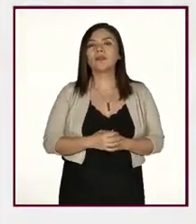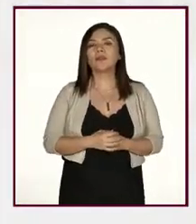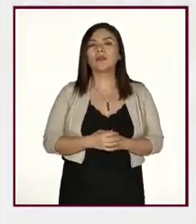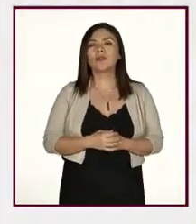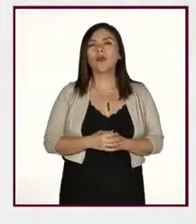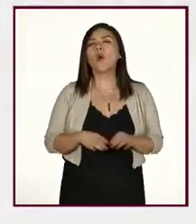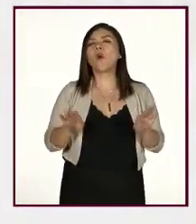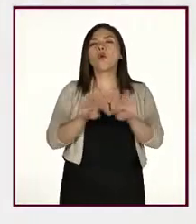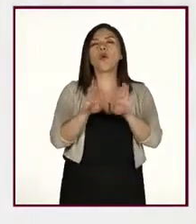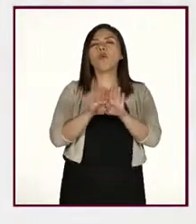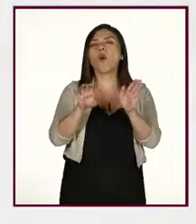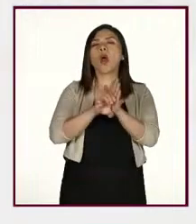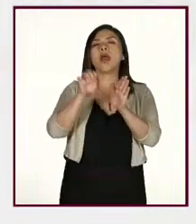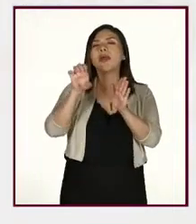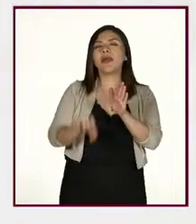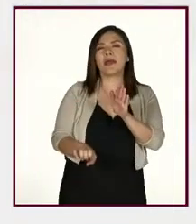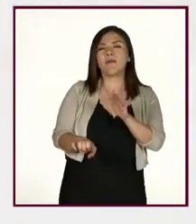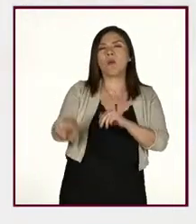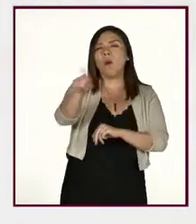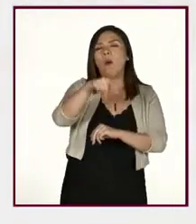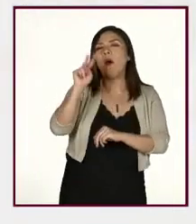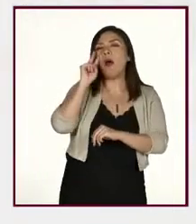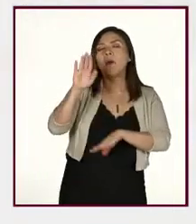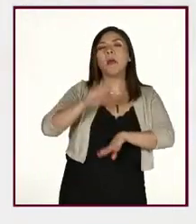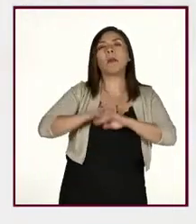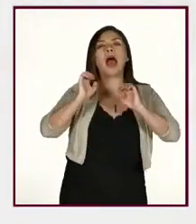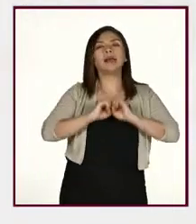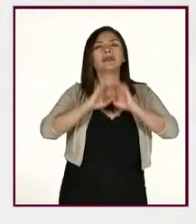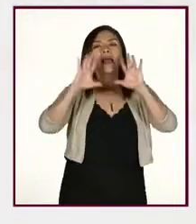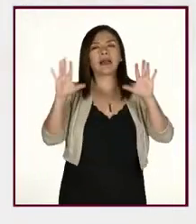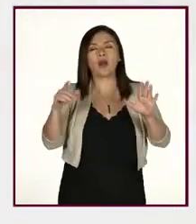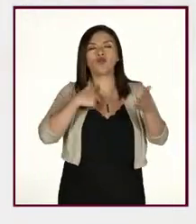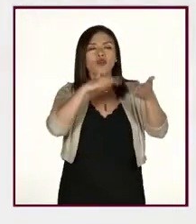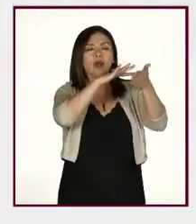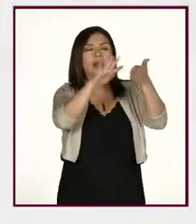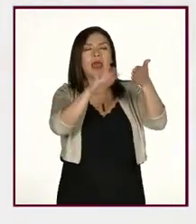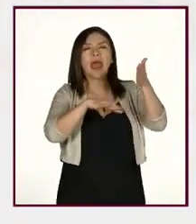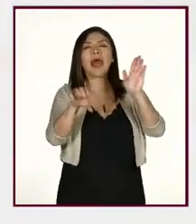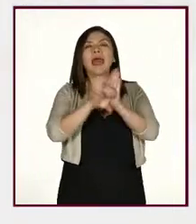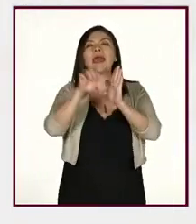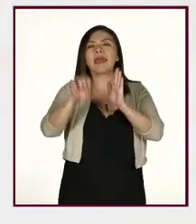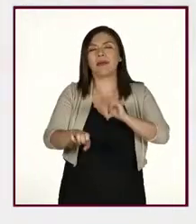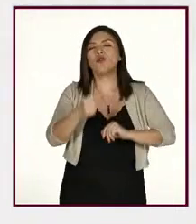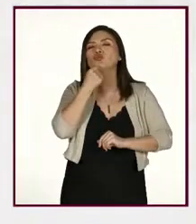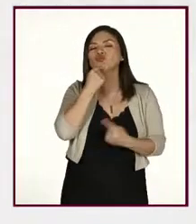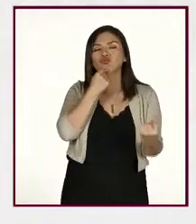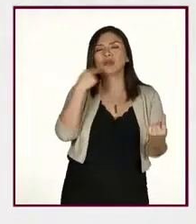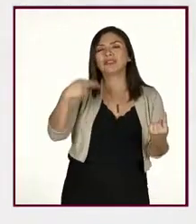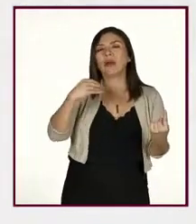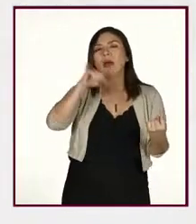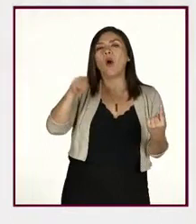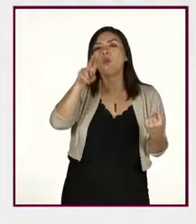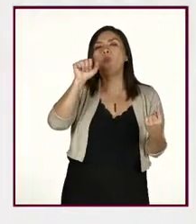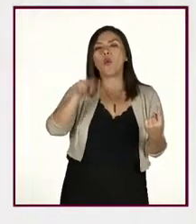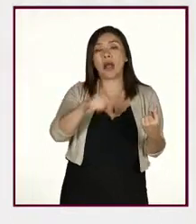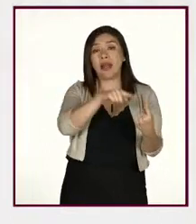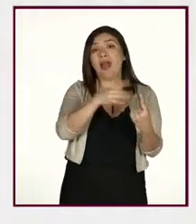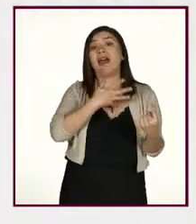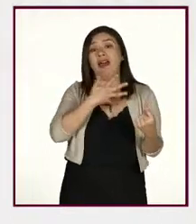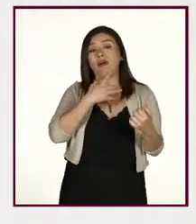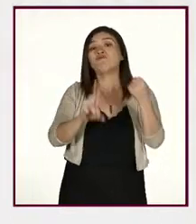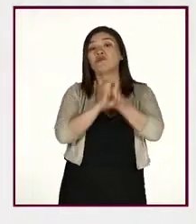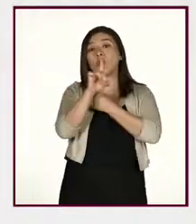para ejemplificar de manera como más clara, les voy a leer un ejemplo de Juanito, que es un niño con un trastorno